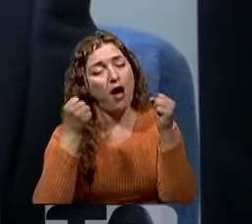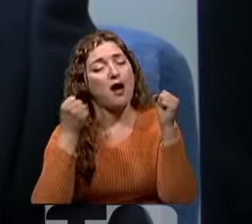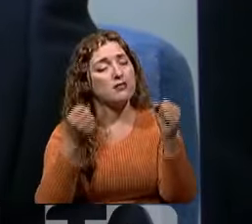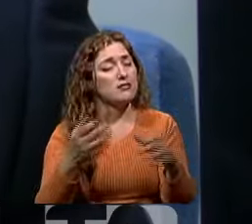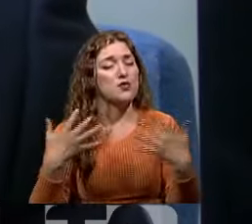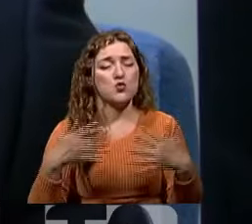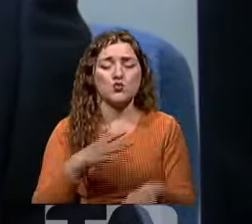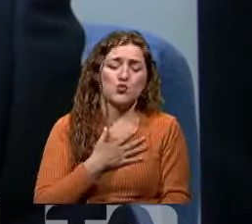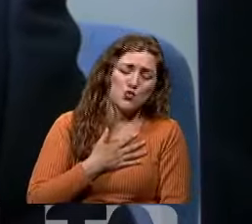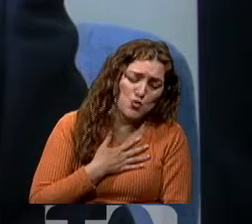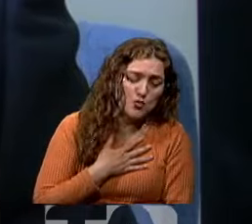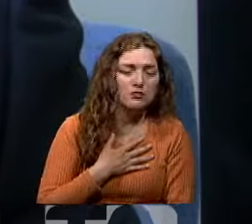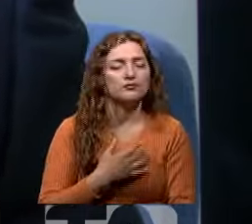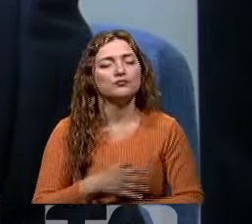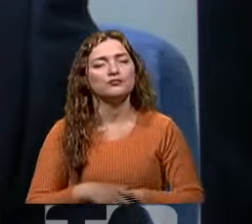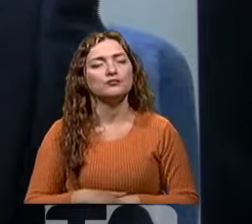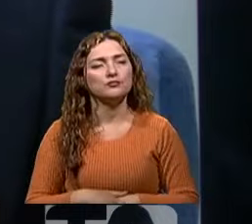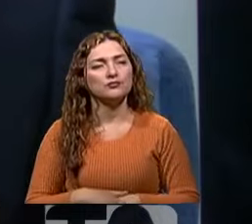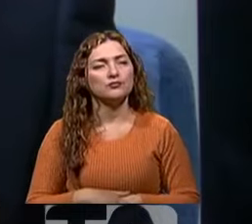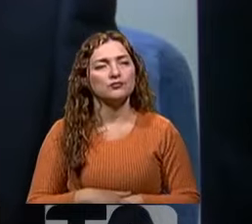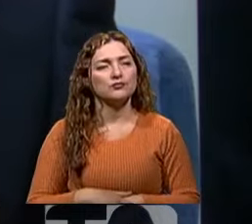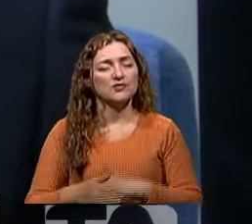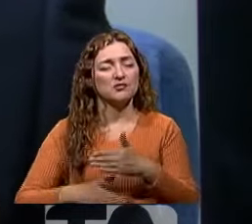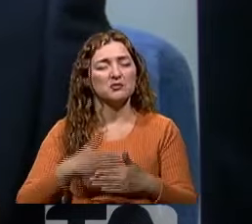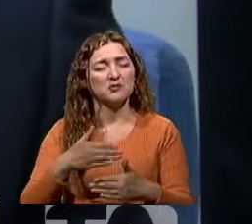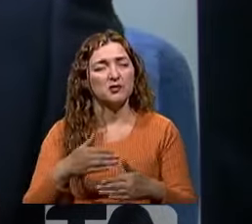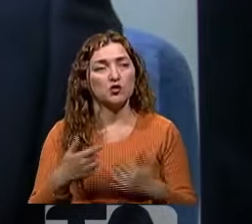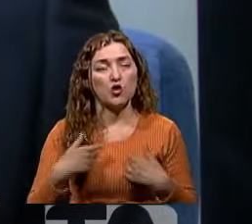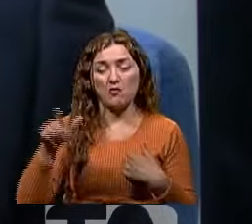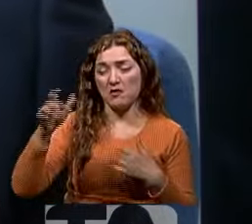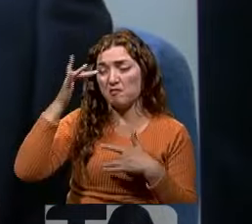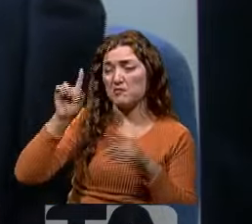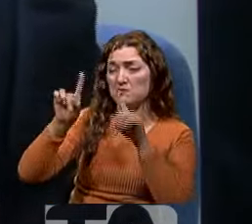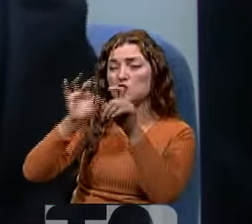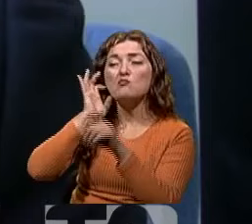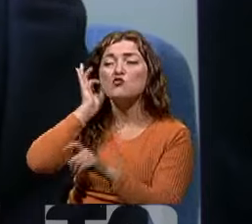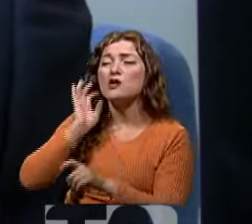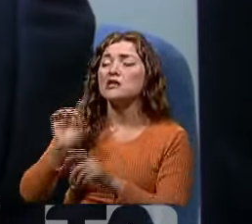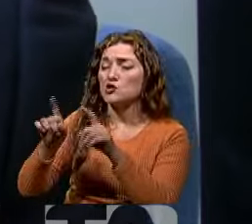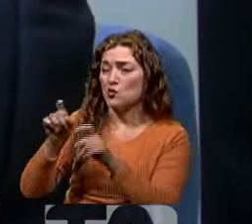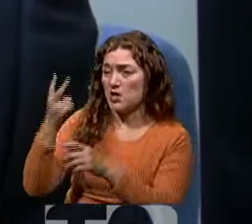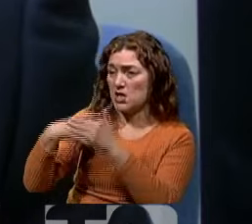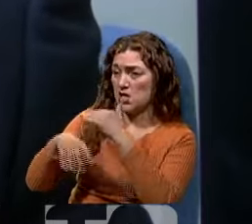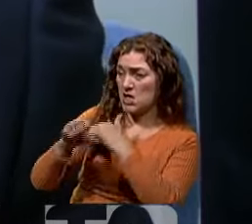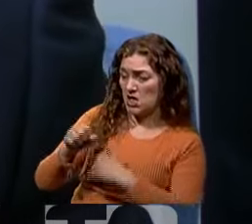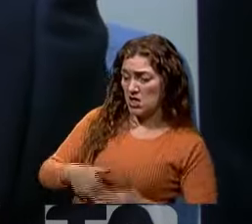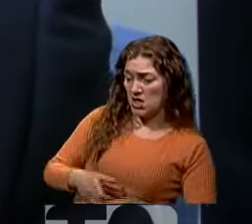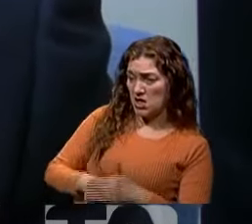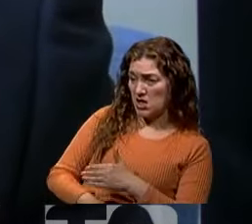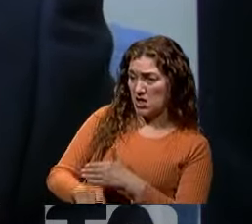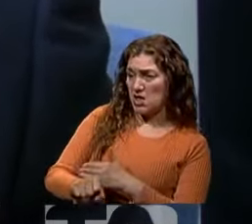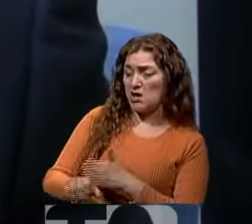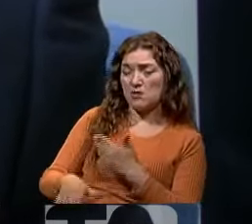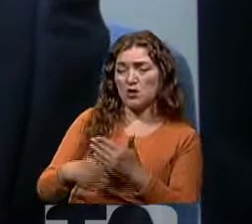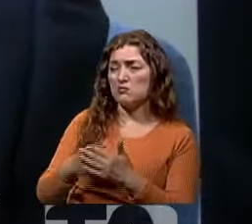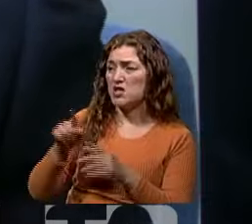las situaciones más dolorosas que puedan tener. Muy frecuentemente les pregunto a mis pacientes, mujeres que han tenido hijos, y por lo general casi